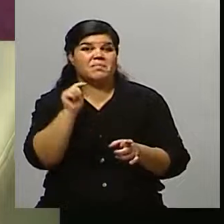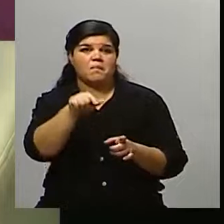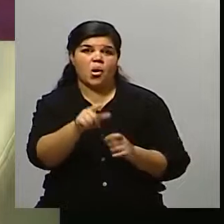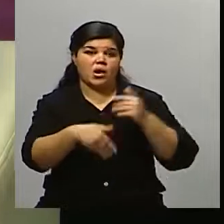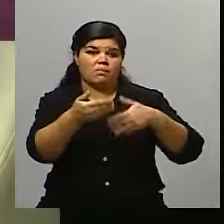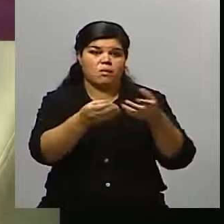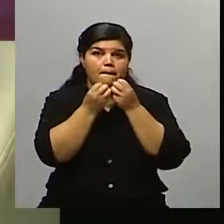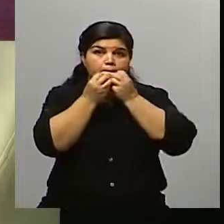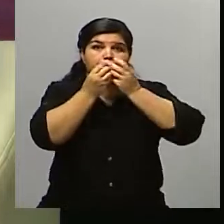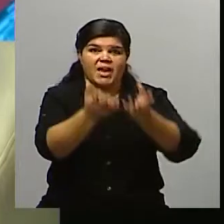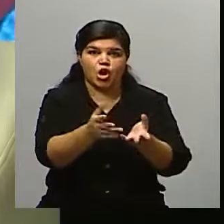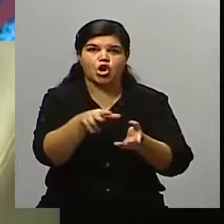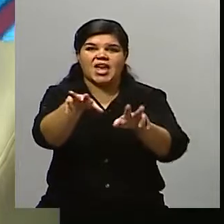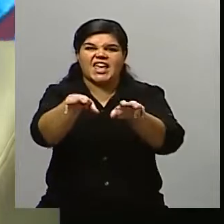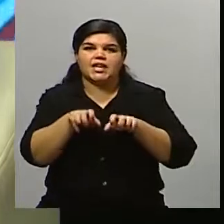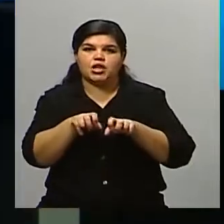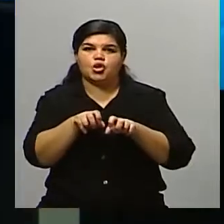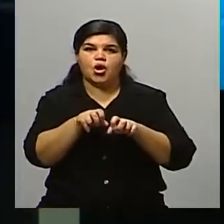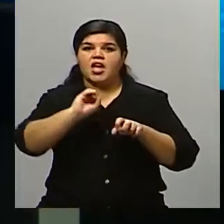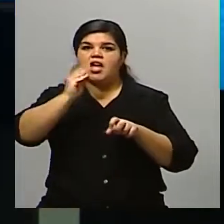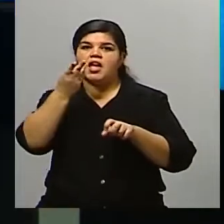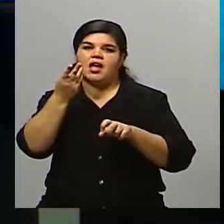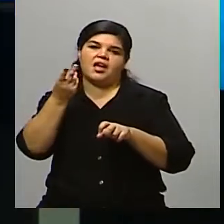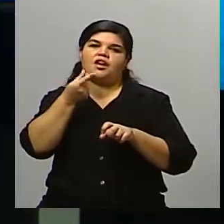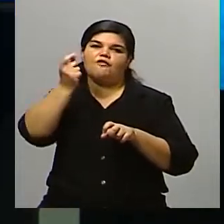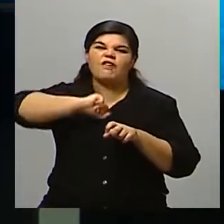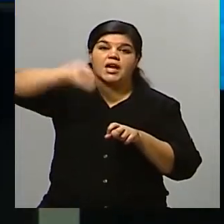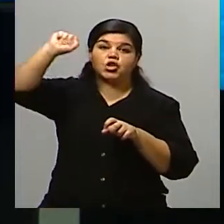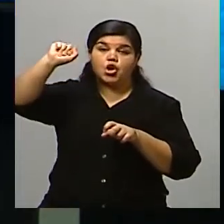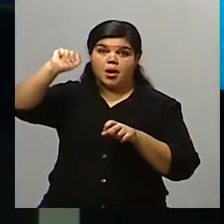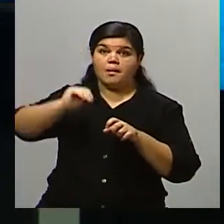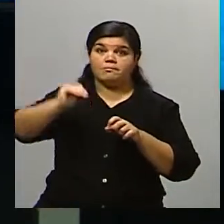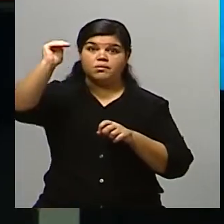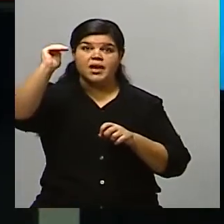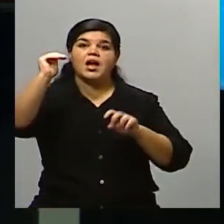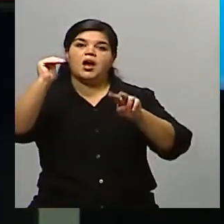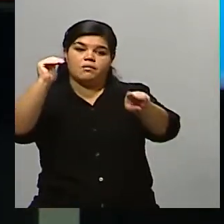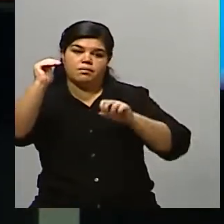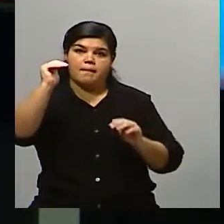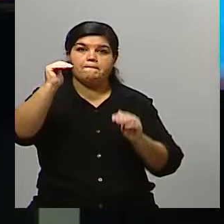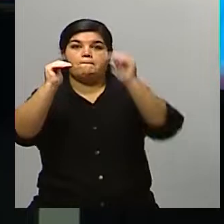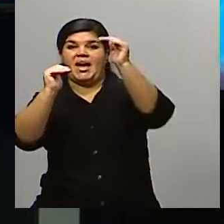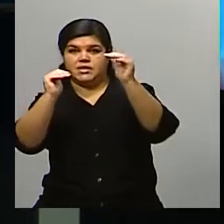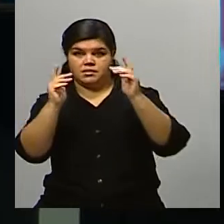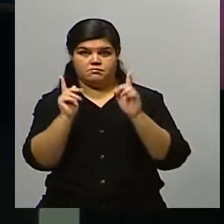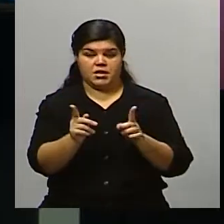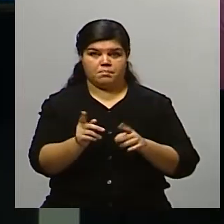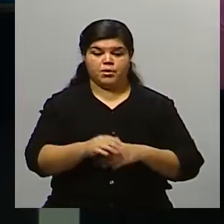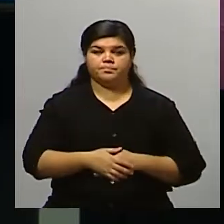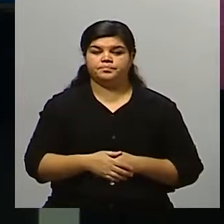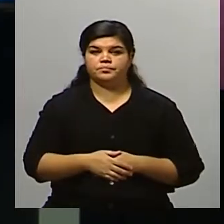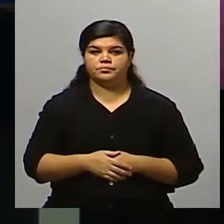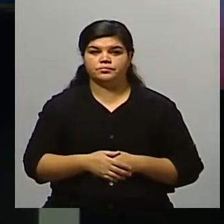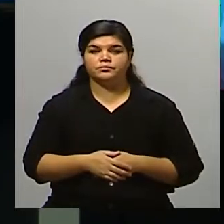Ha generado ingresos por encima de la inflación. Una pregunta que es sin duda importante y es, recién hablábamos de la moratoria y no quiero dejar pasar este